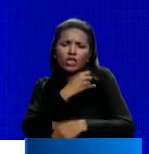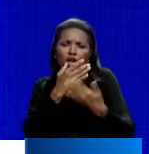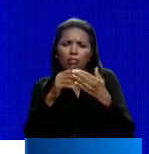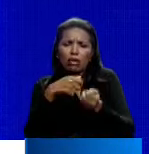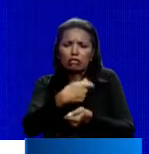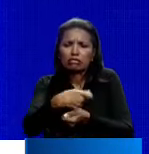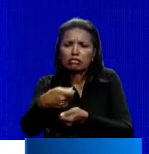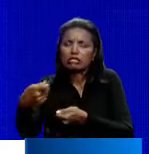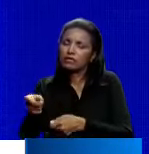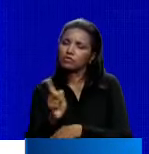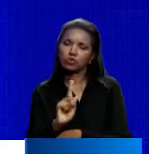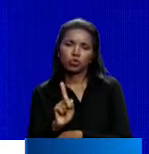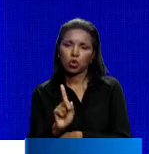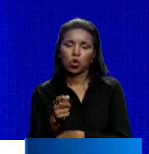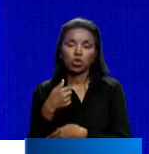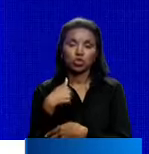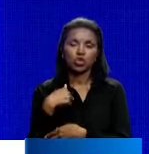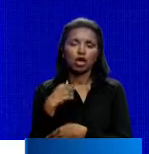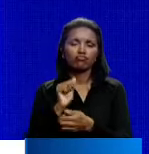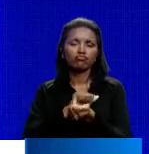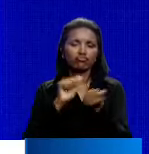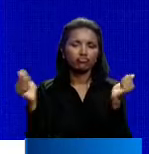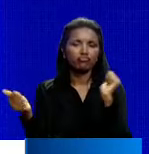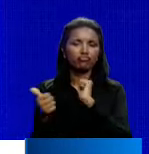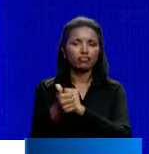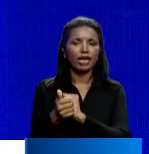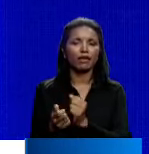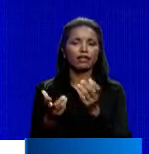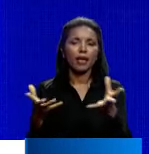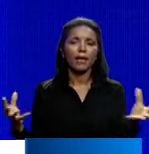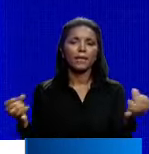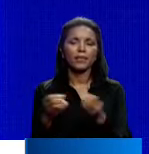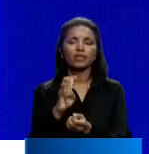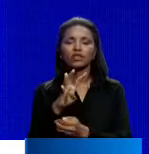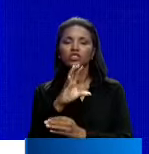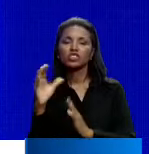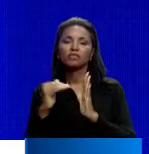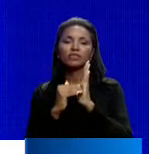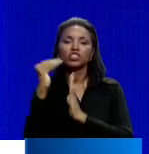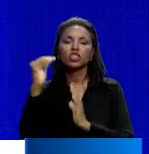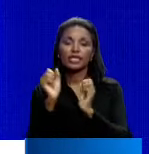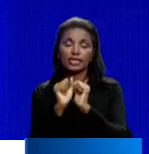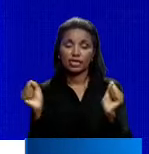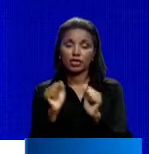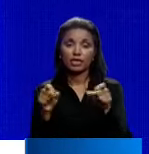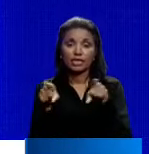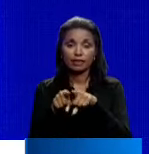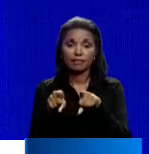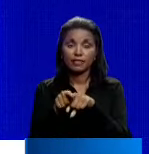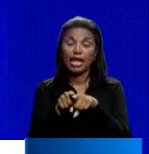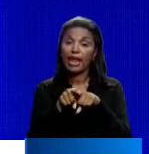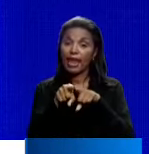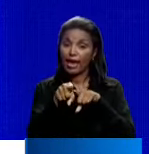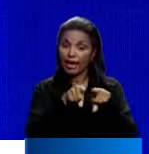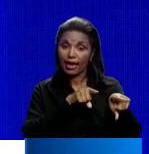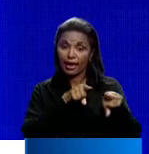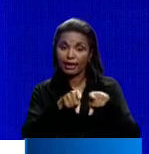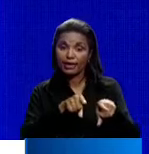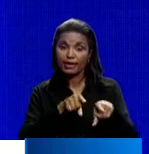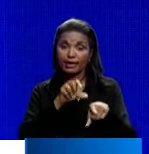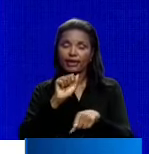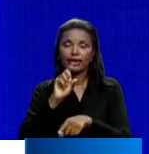le devolveremos más de 400 millones de dólares al erario público. Vamos a implementar la carrera administrativa de